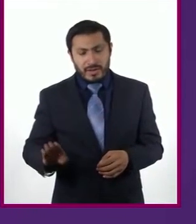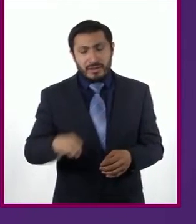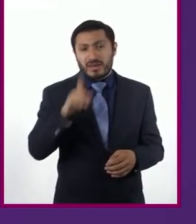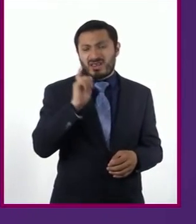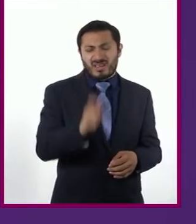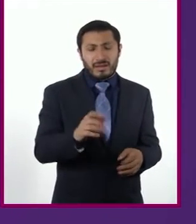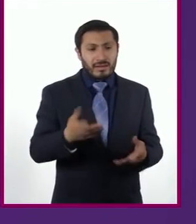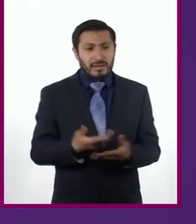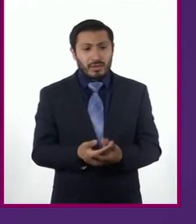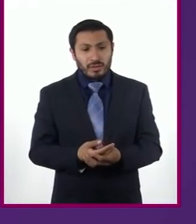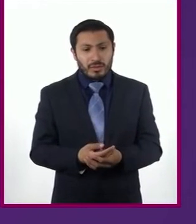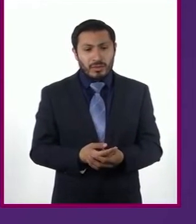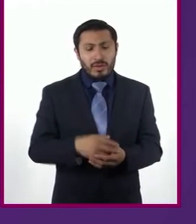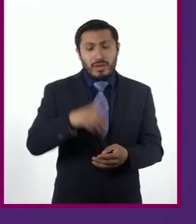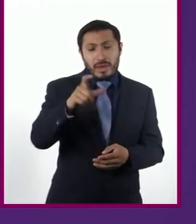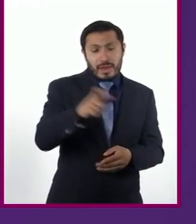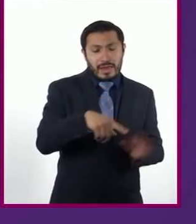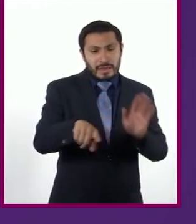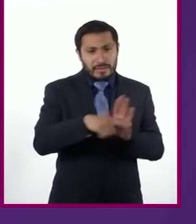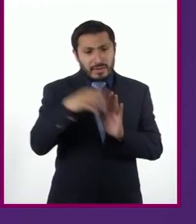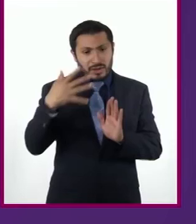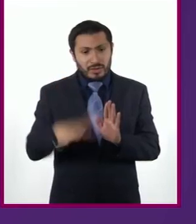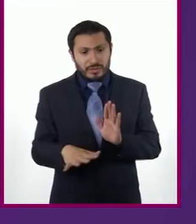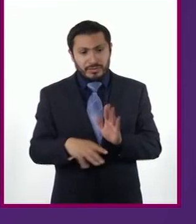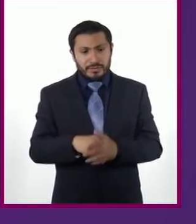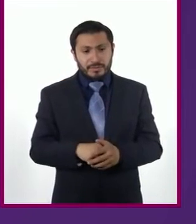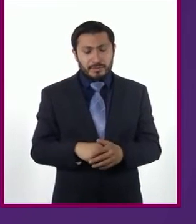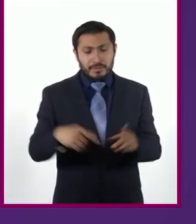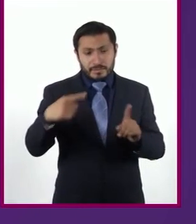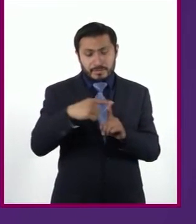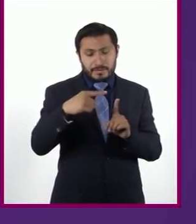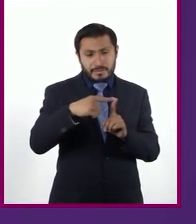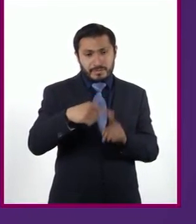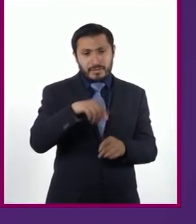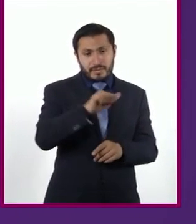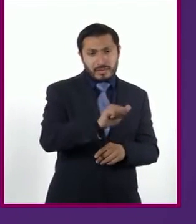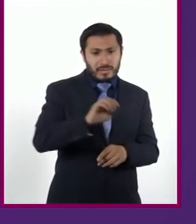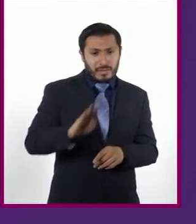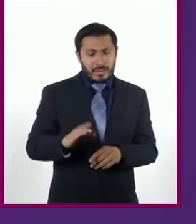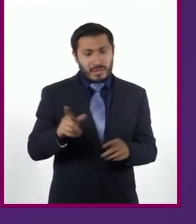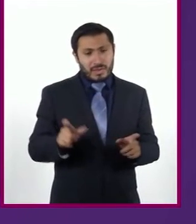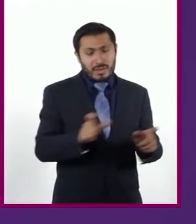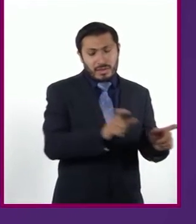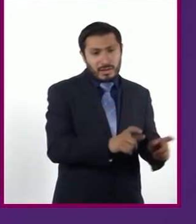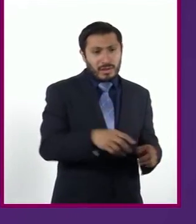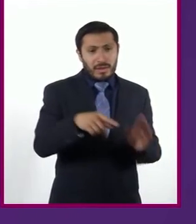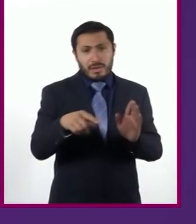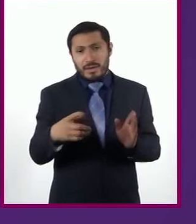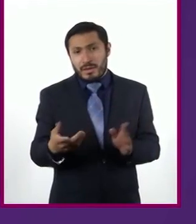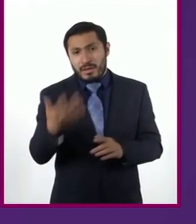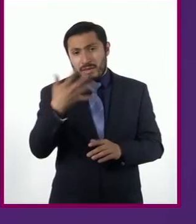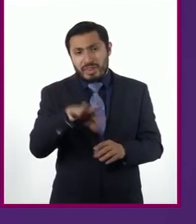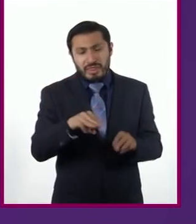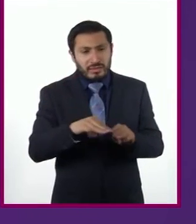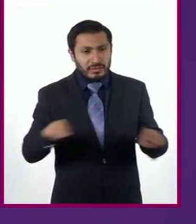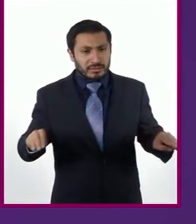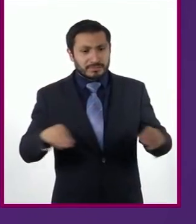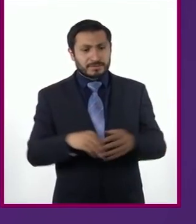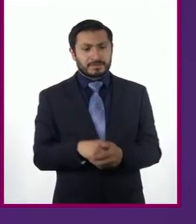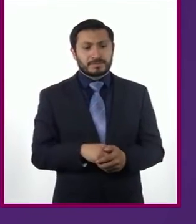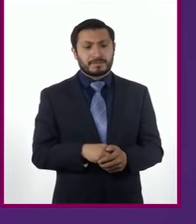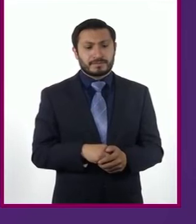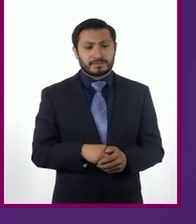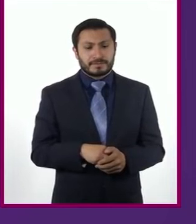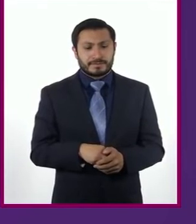es X menos 10, entre el segmento AB correspondiente, que mide 10 metros.